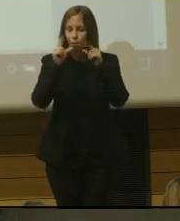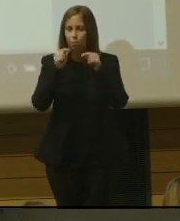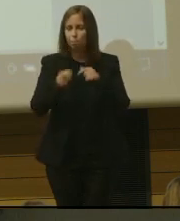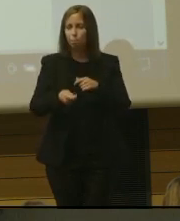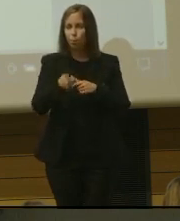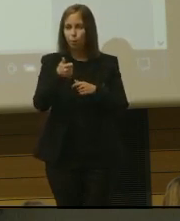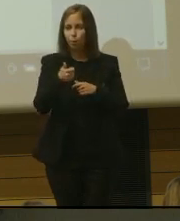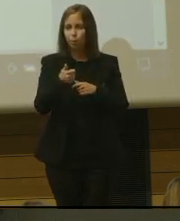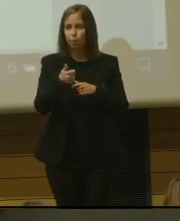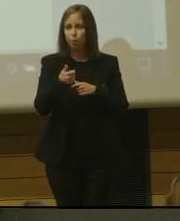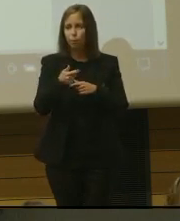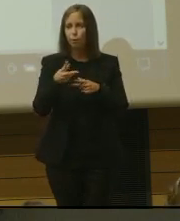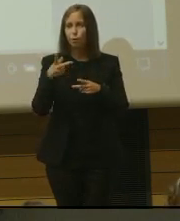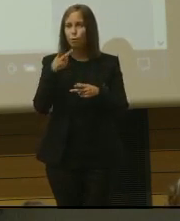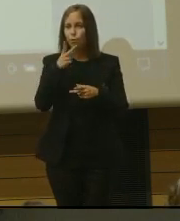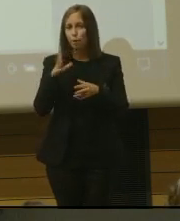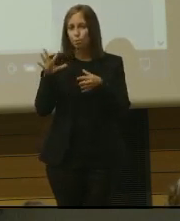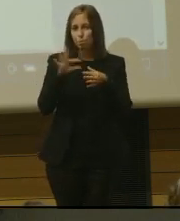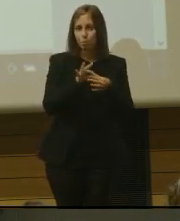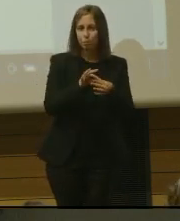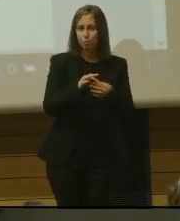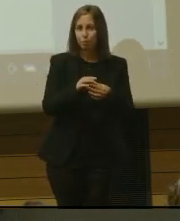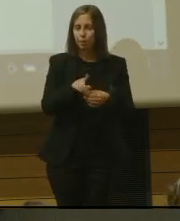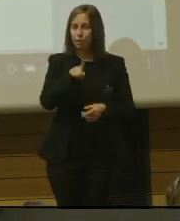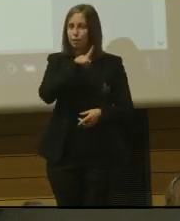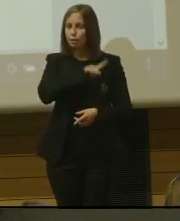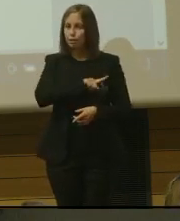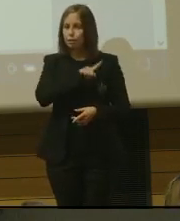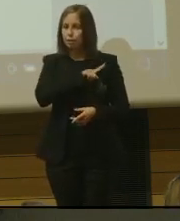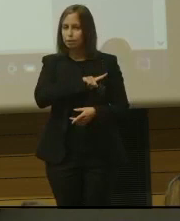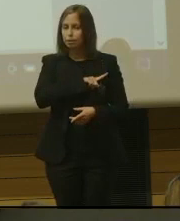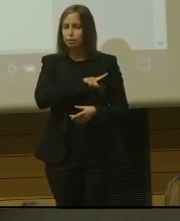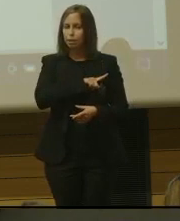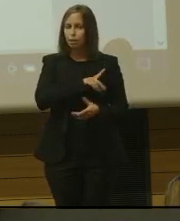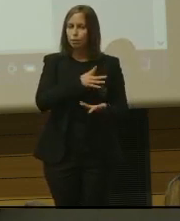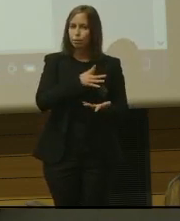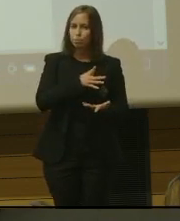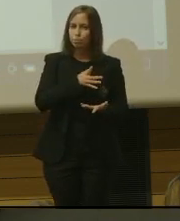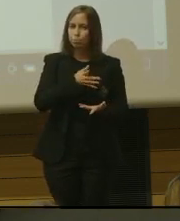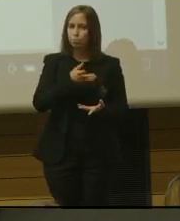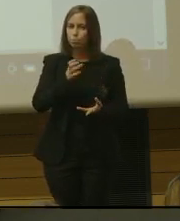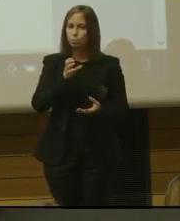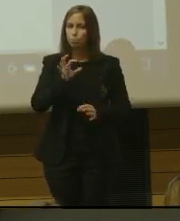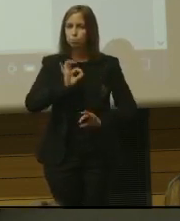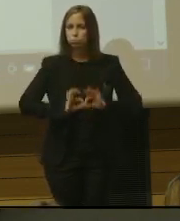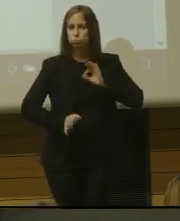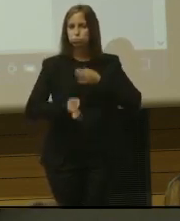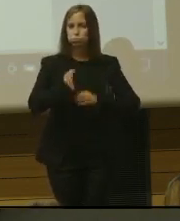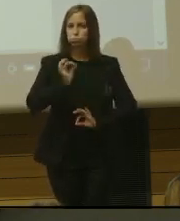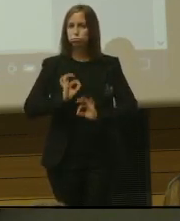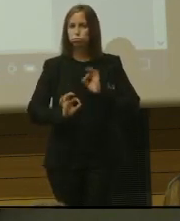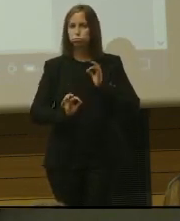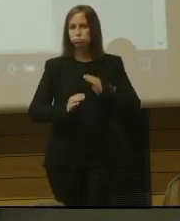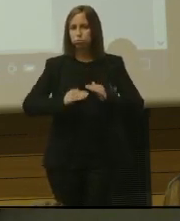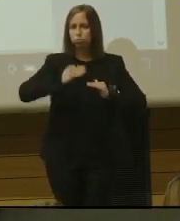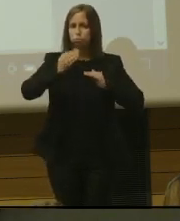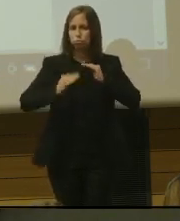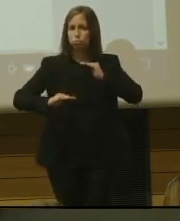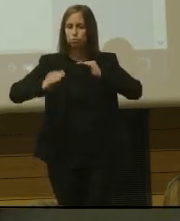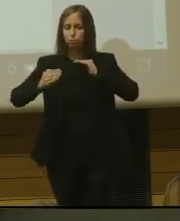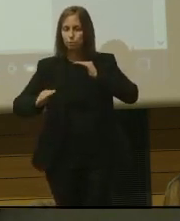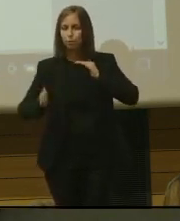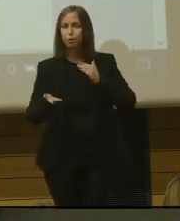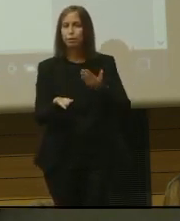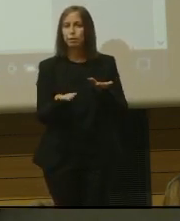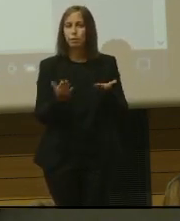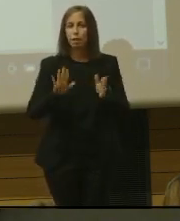está asociado con tener más ganas de fumar, mi estado de ánimo está por una cuestión pues, biológica y hormonal también ligeramente desestabilizado.